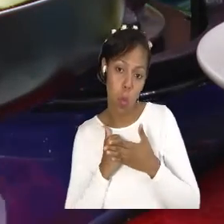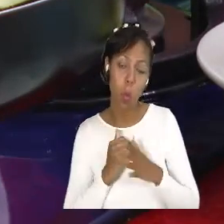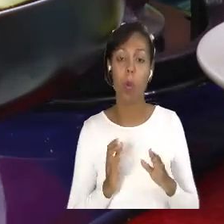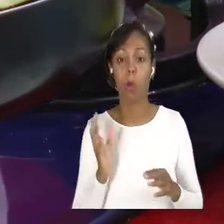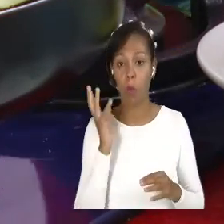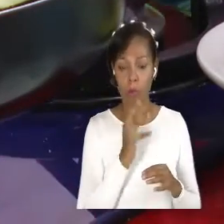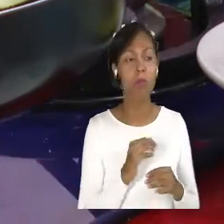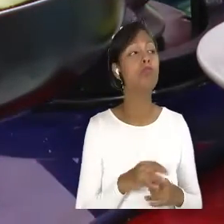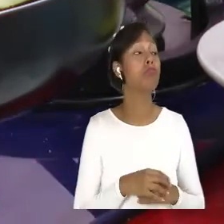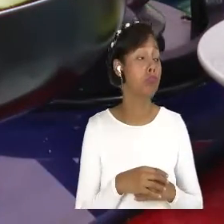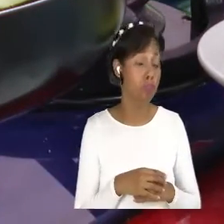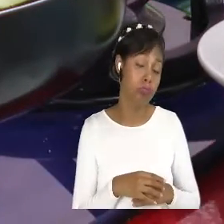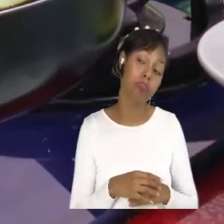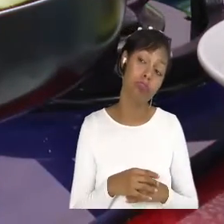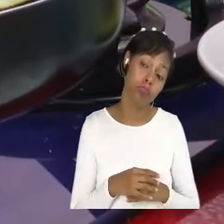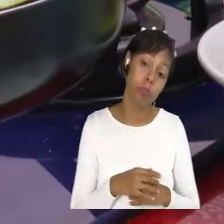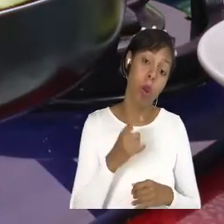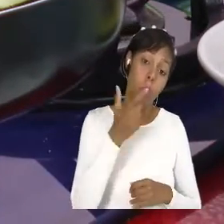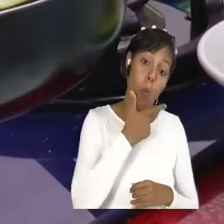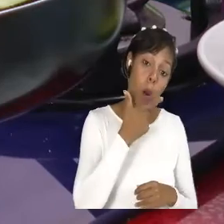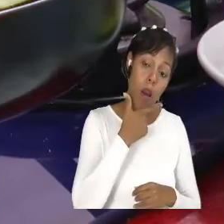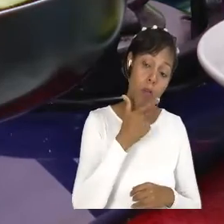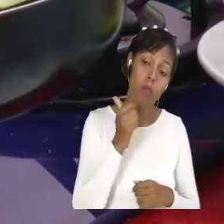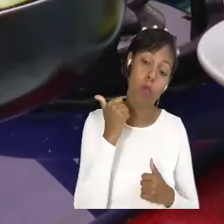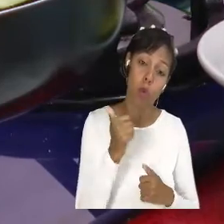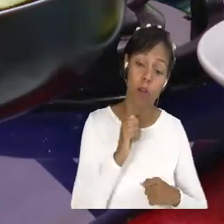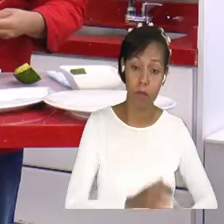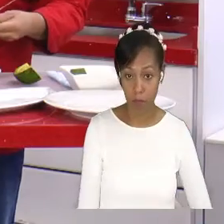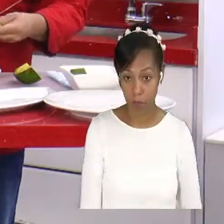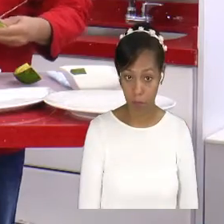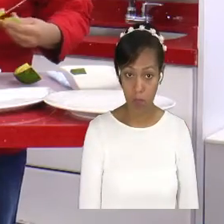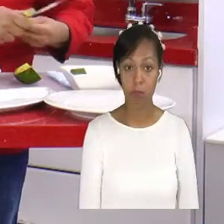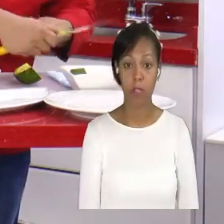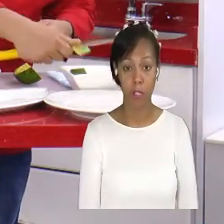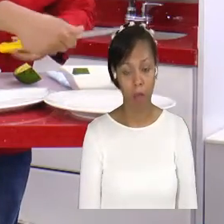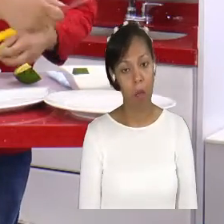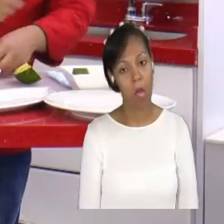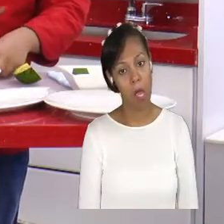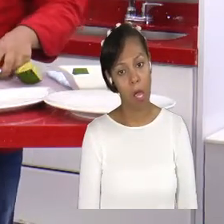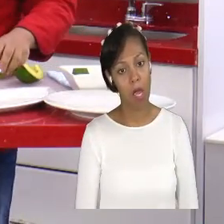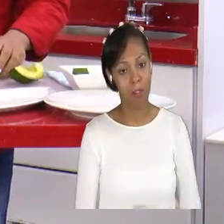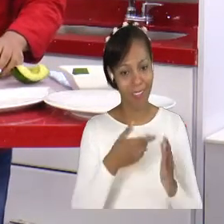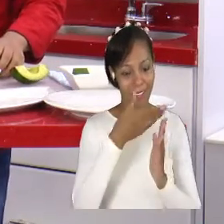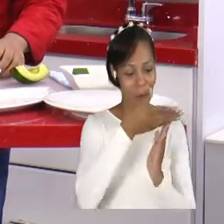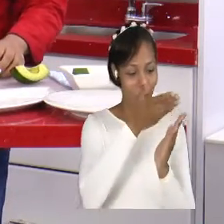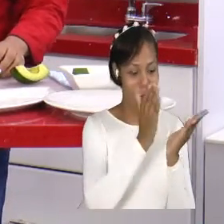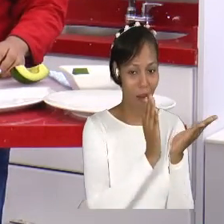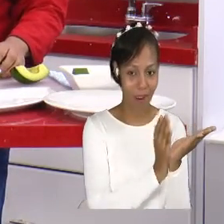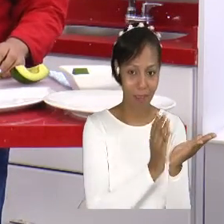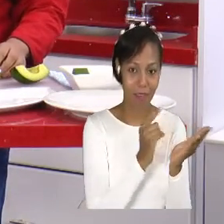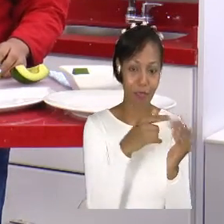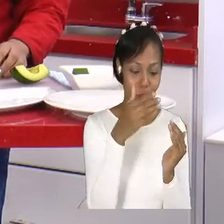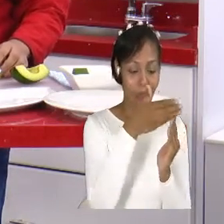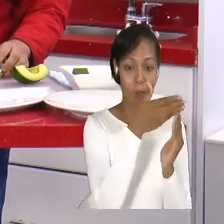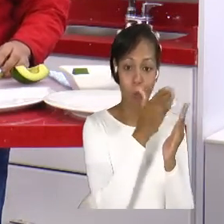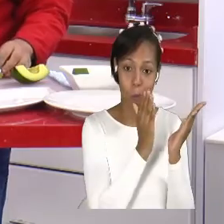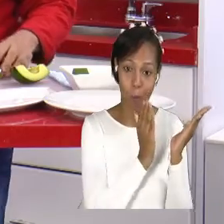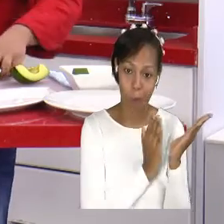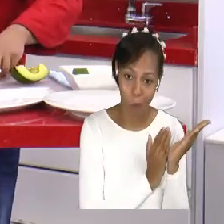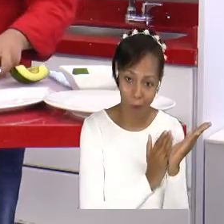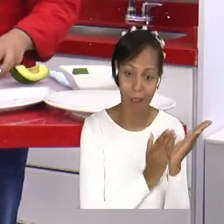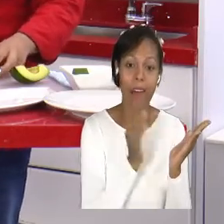muy versátil. Ajá, tiene varias formas de uso y, por supuesto, de solucionar nuestros problemas. Y aparte, muy